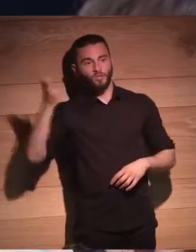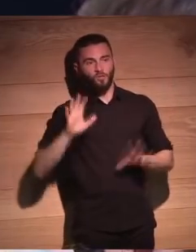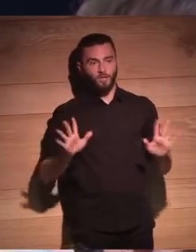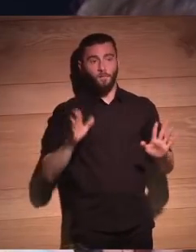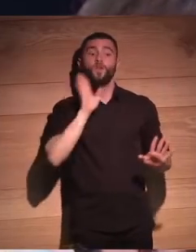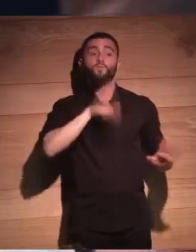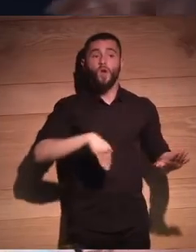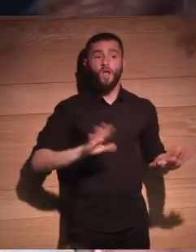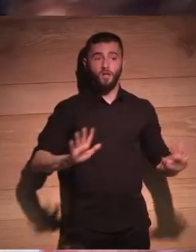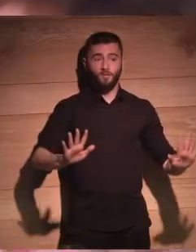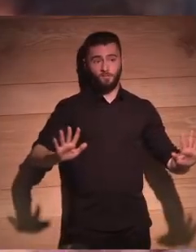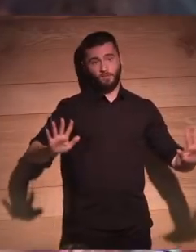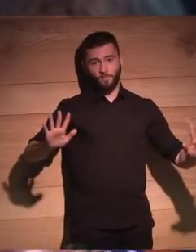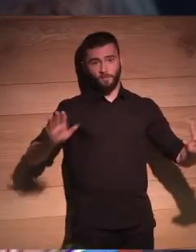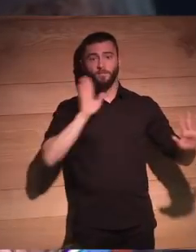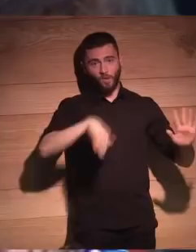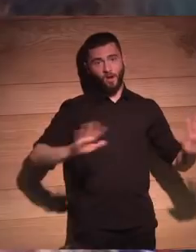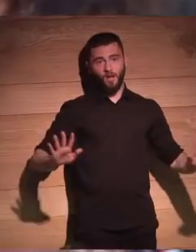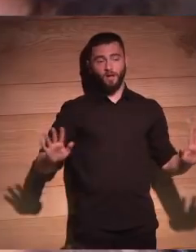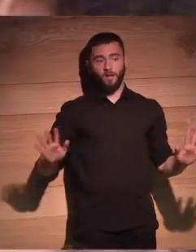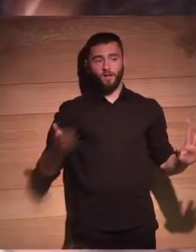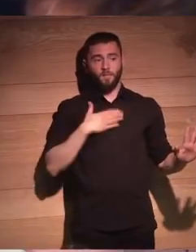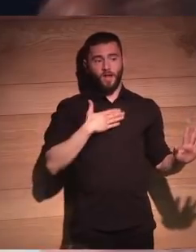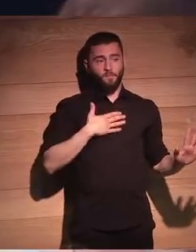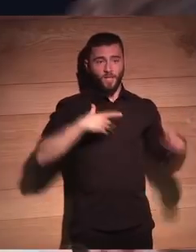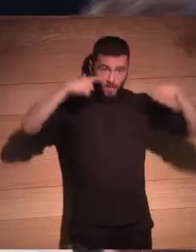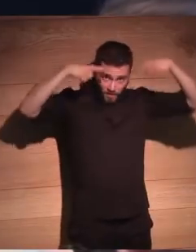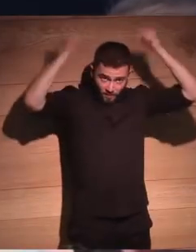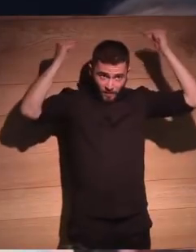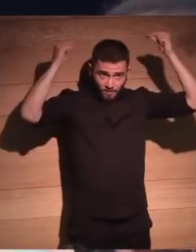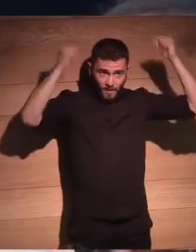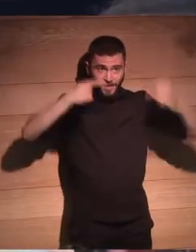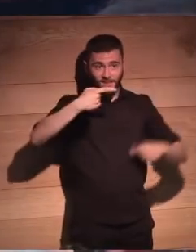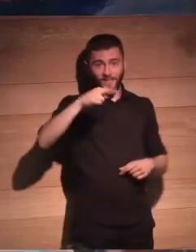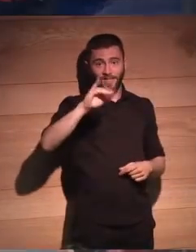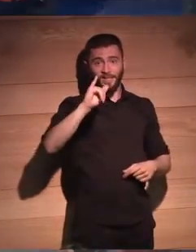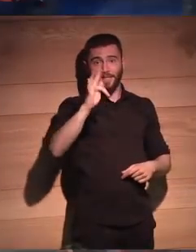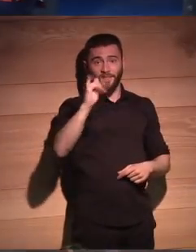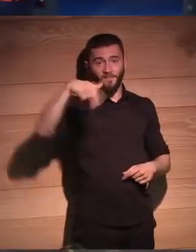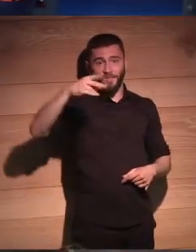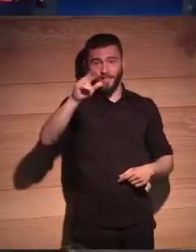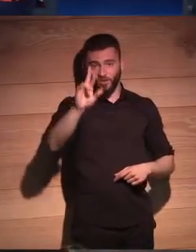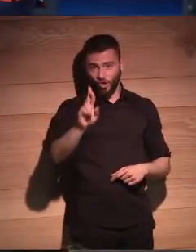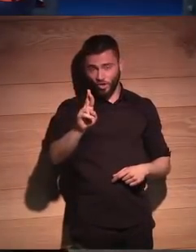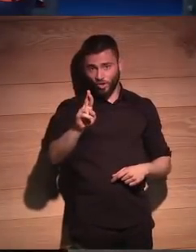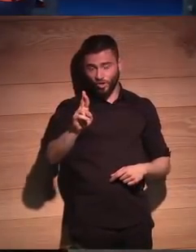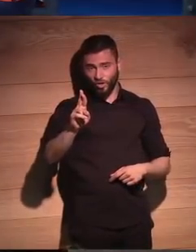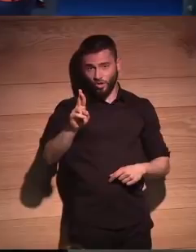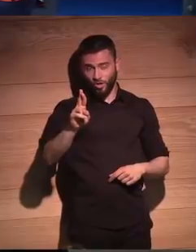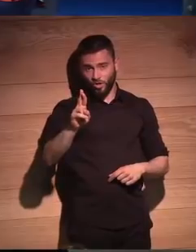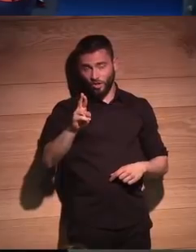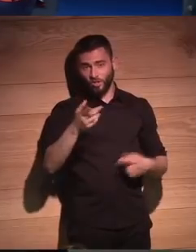mucho, o sea... Para mí Batman era muy Gryffindor. Es muy Gryffindor, es muy de